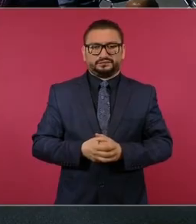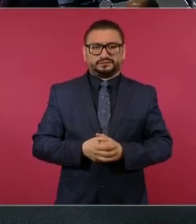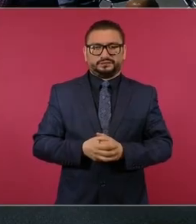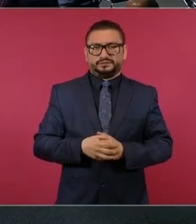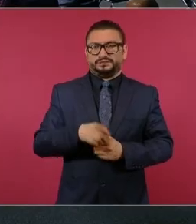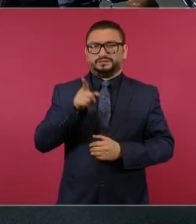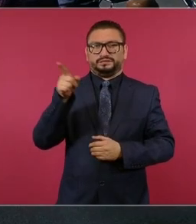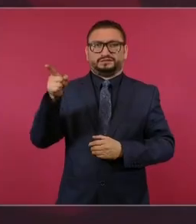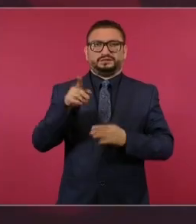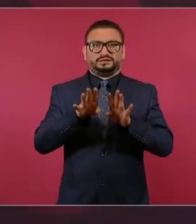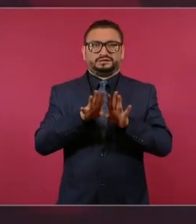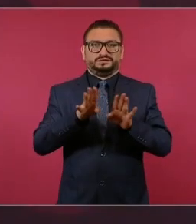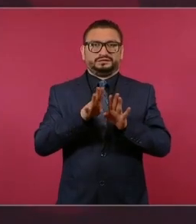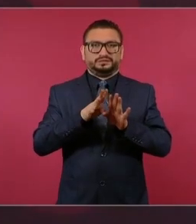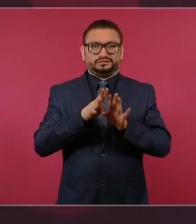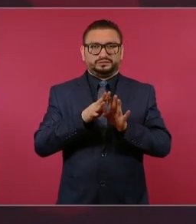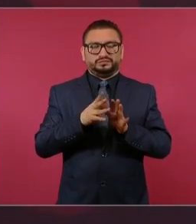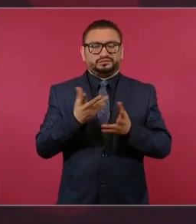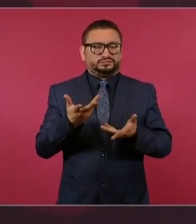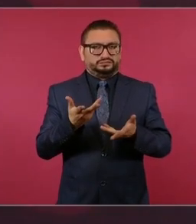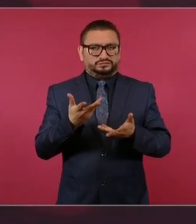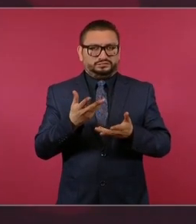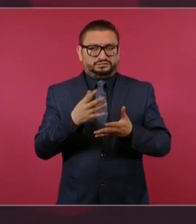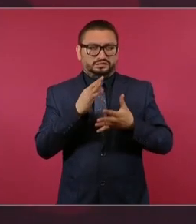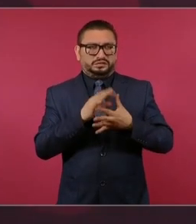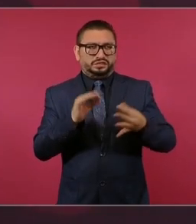ser tan cínico.